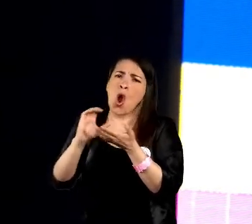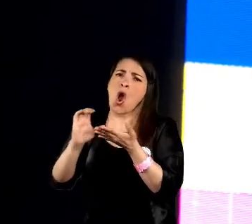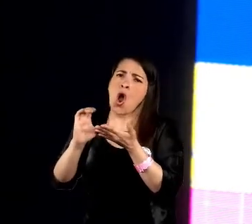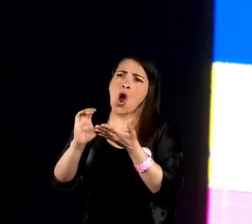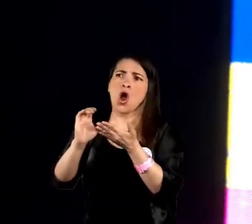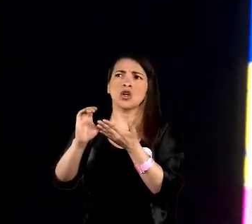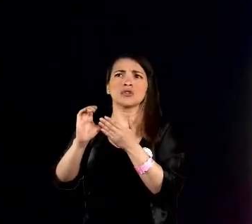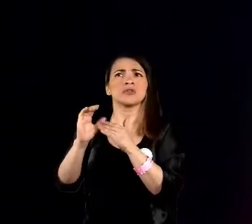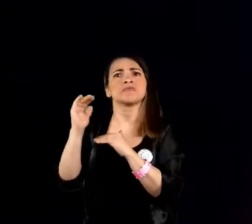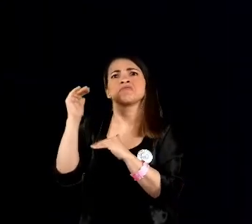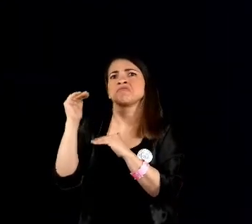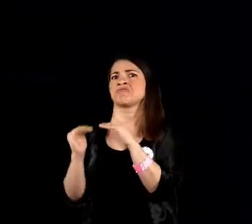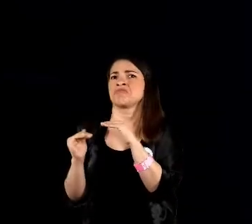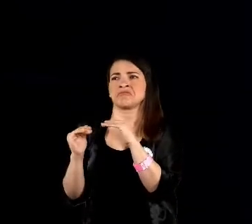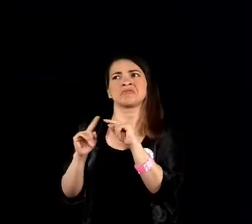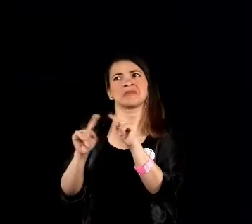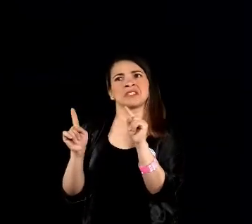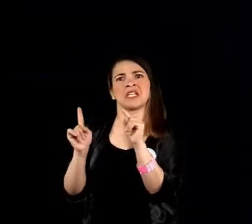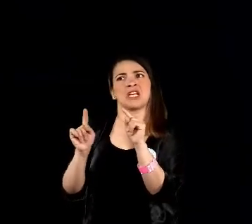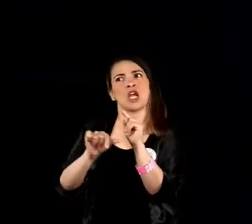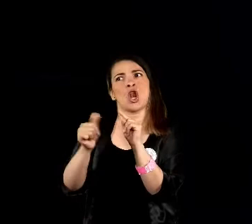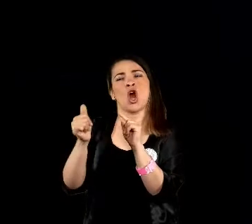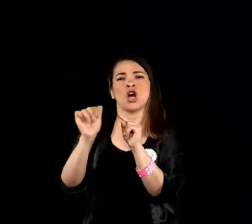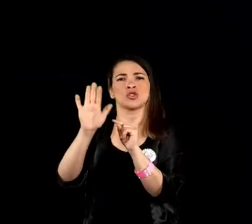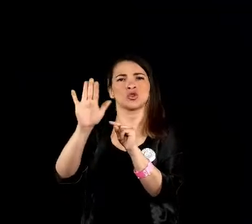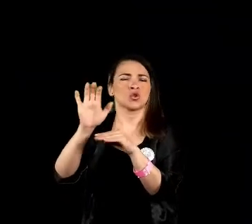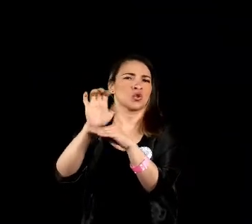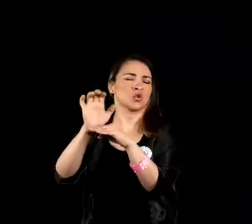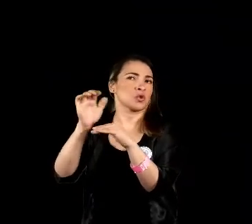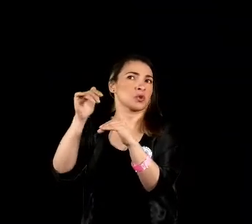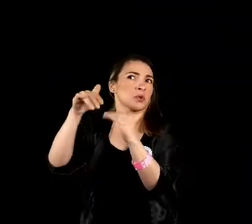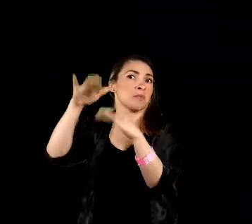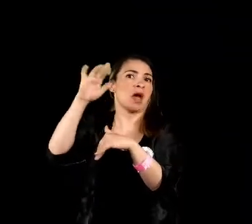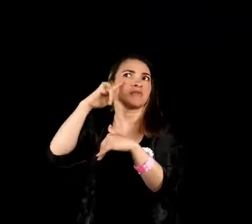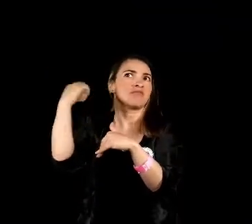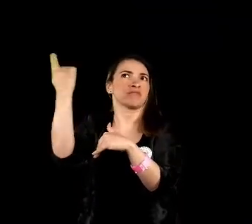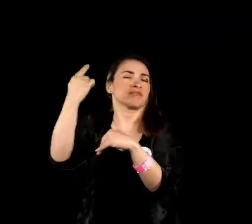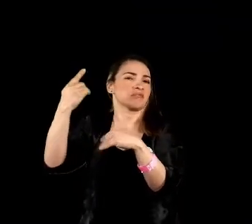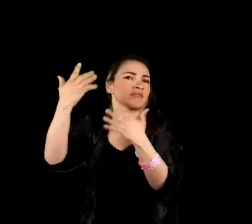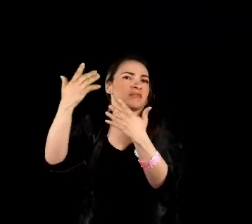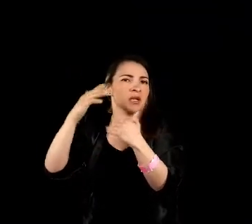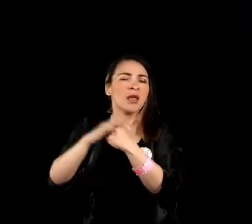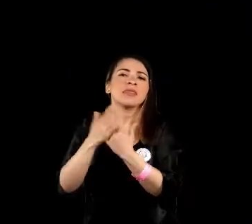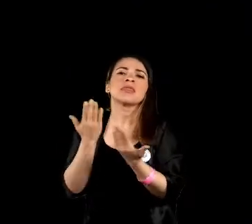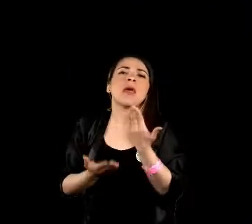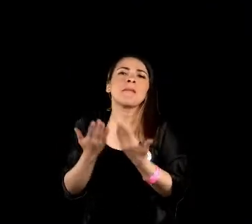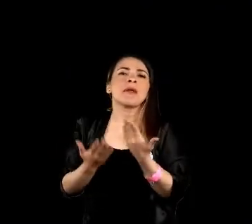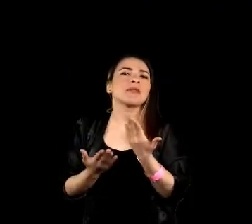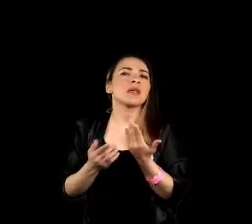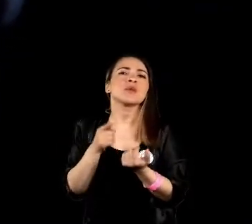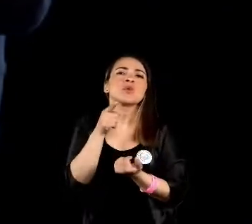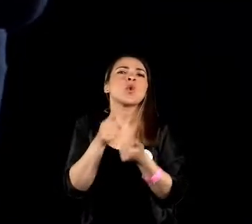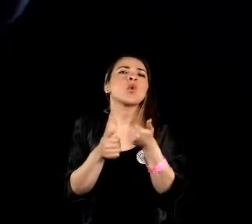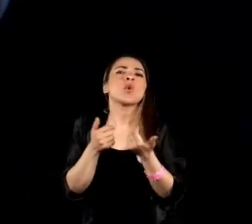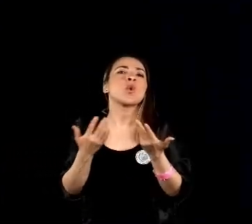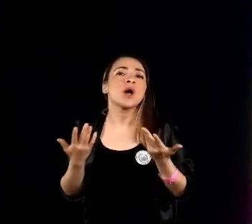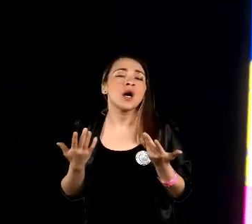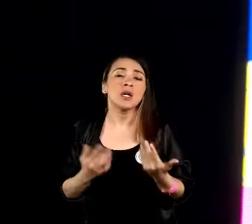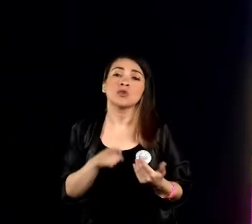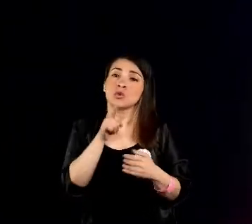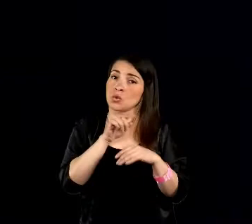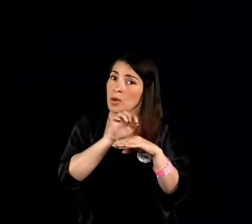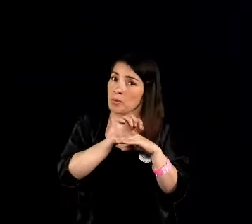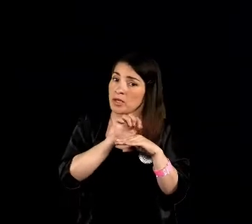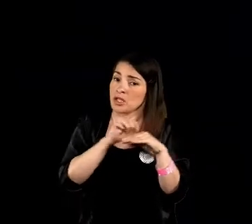literalmente distinto entonces depende mucho de la empresa quien te acerques si sos chico y